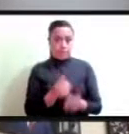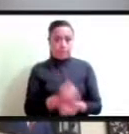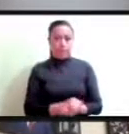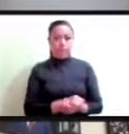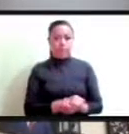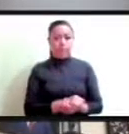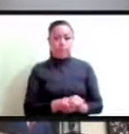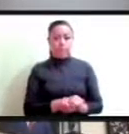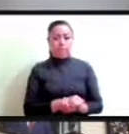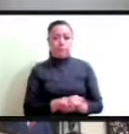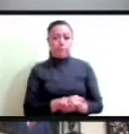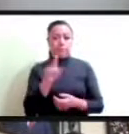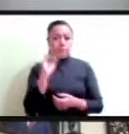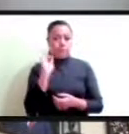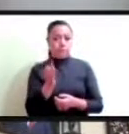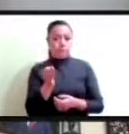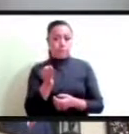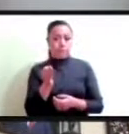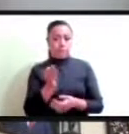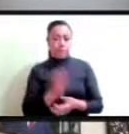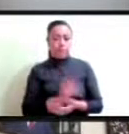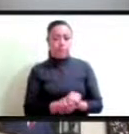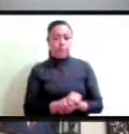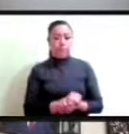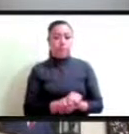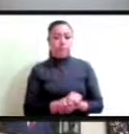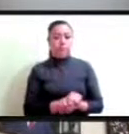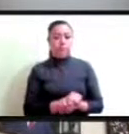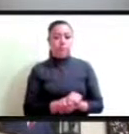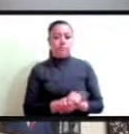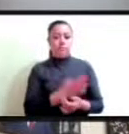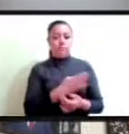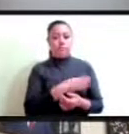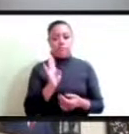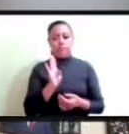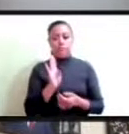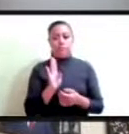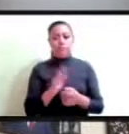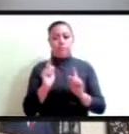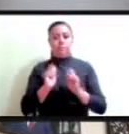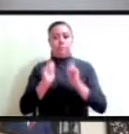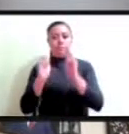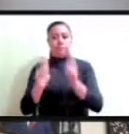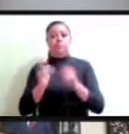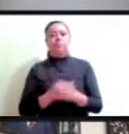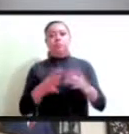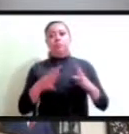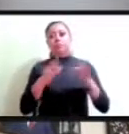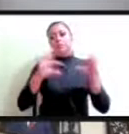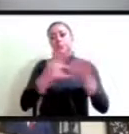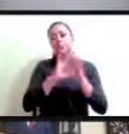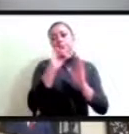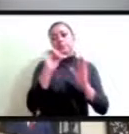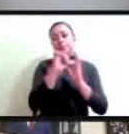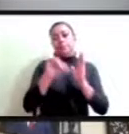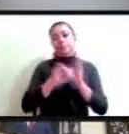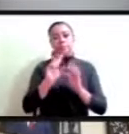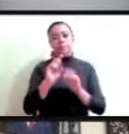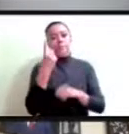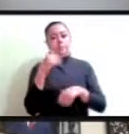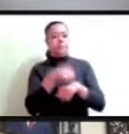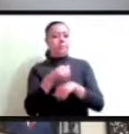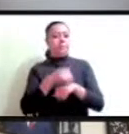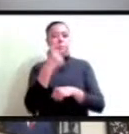¿Acepta usted? Bueno, vamos a turnar. Con fundamento en lo dispuesto por el artículo 31, numeral 1 de la